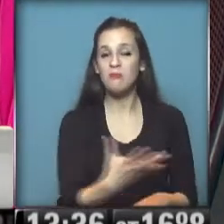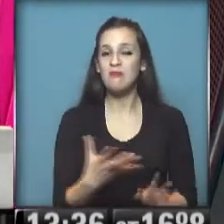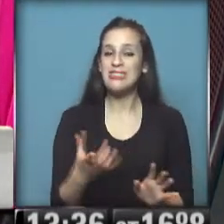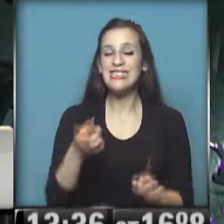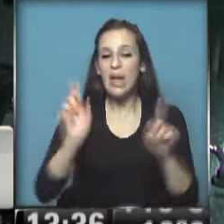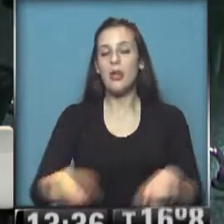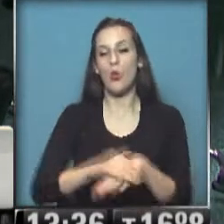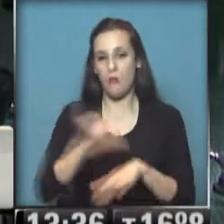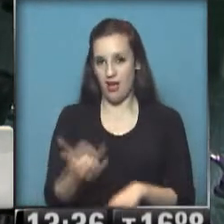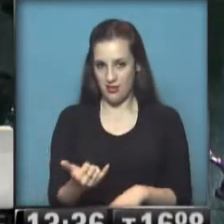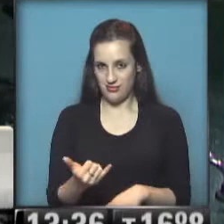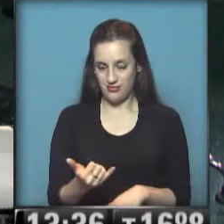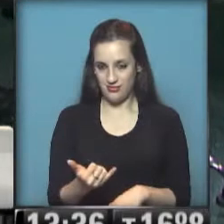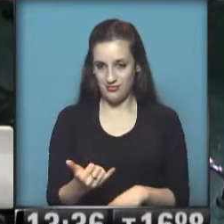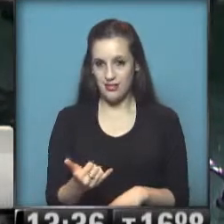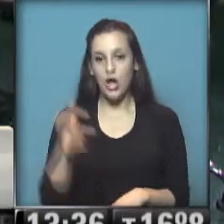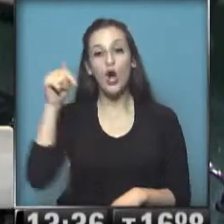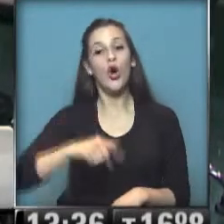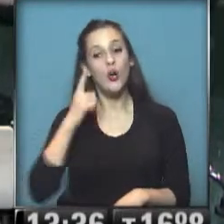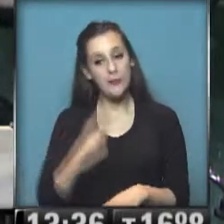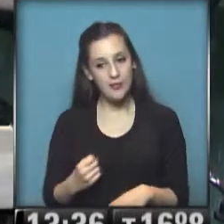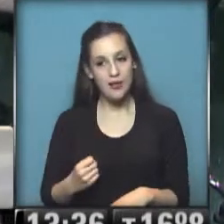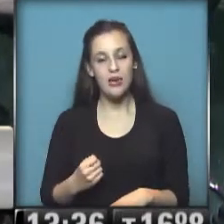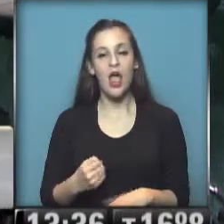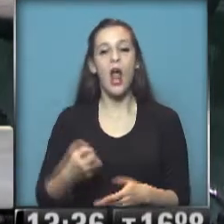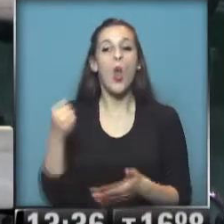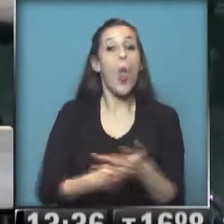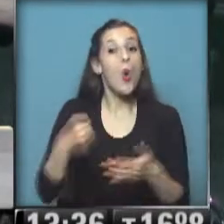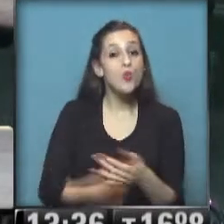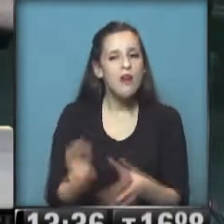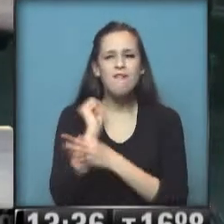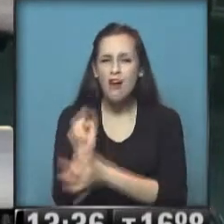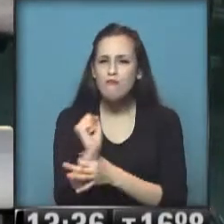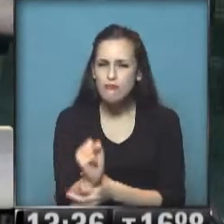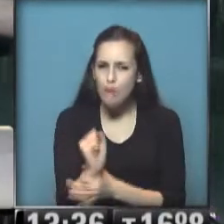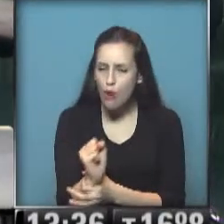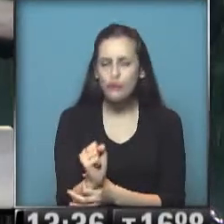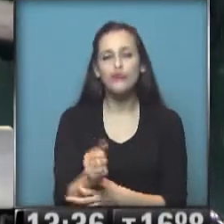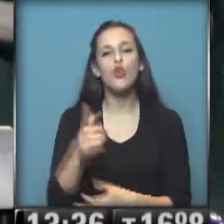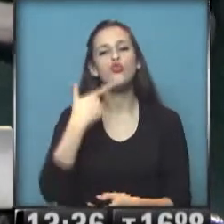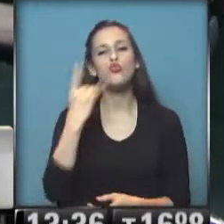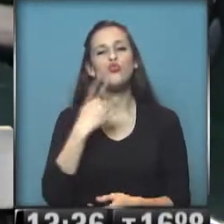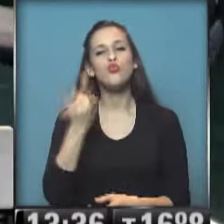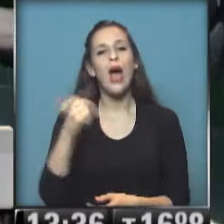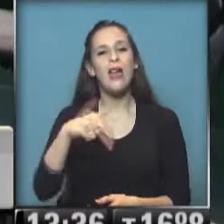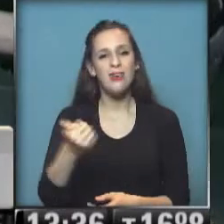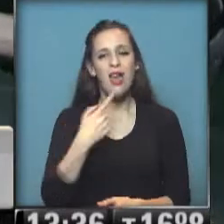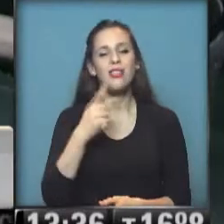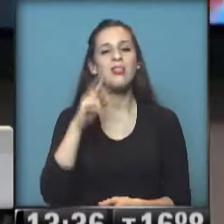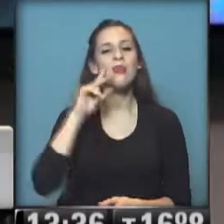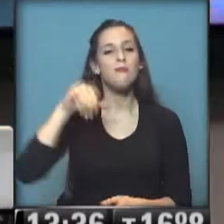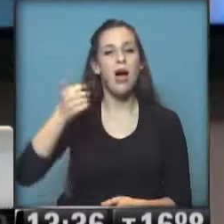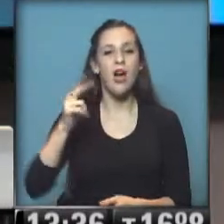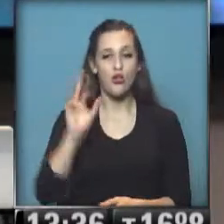un caso emblemático en la argentina a raíz de la lucha de la mamá de marita verón exactamente hablamos de tratar y marc de susana trimarco hablamos de marita verón